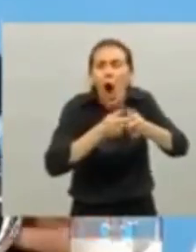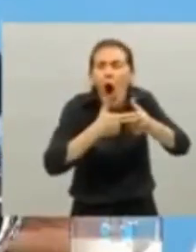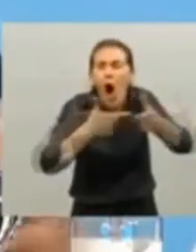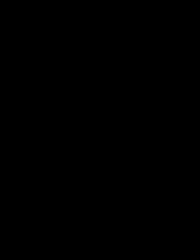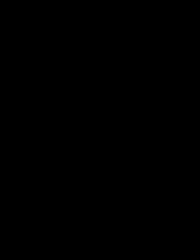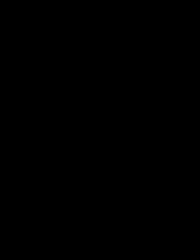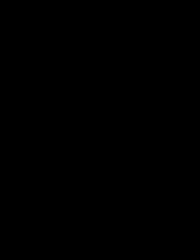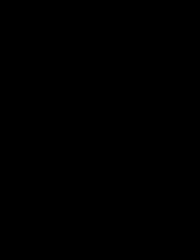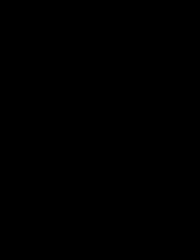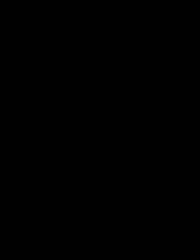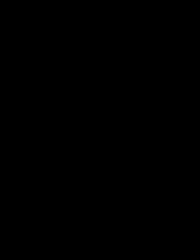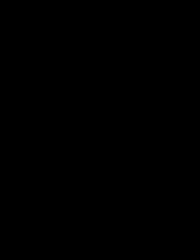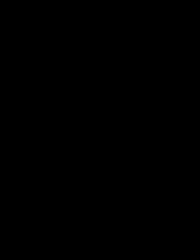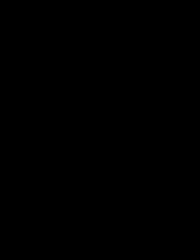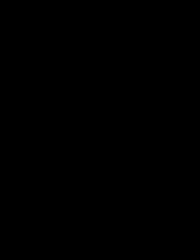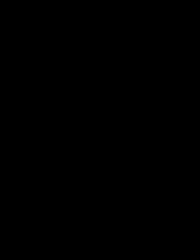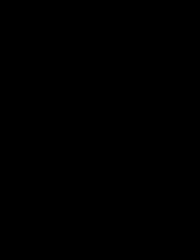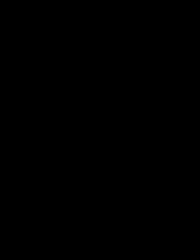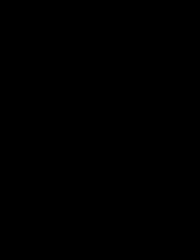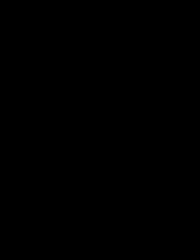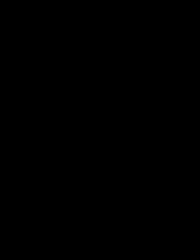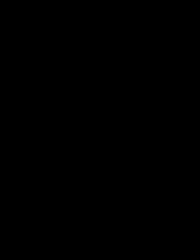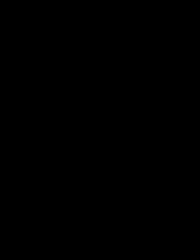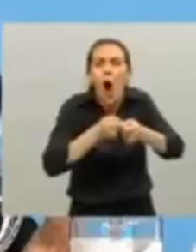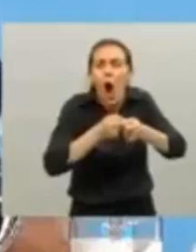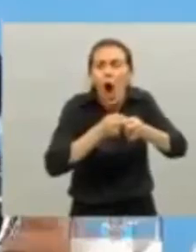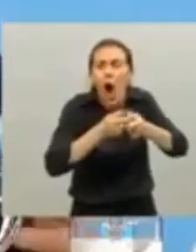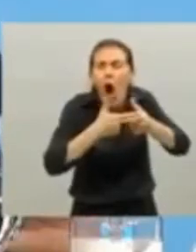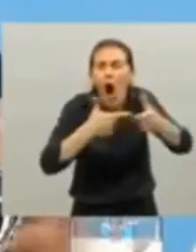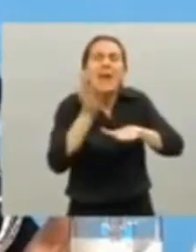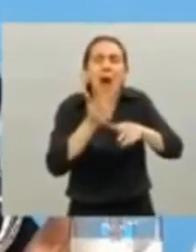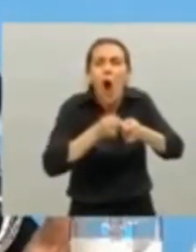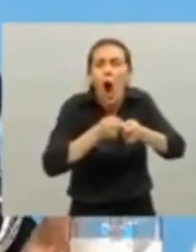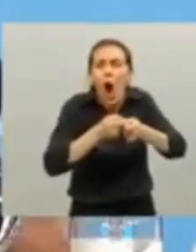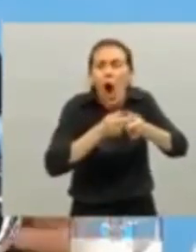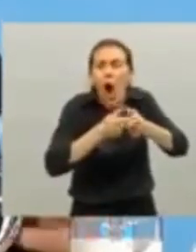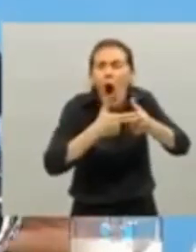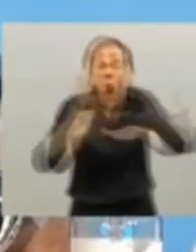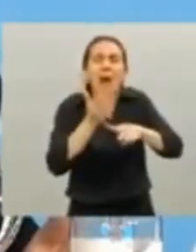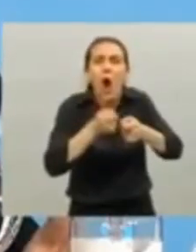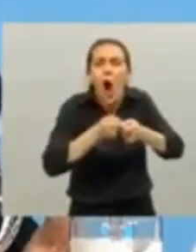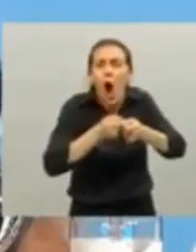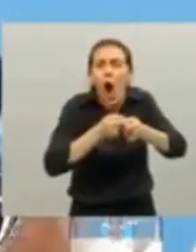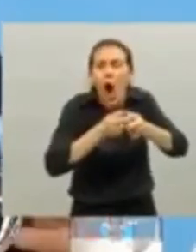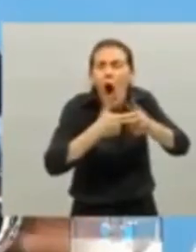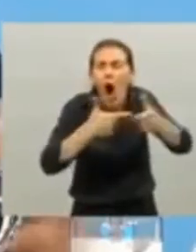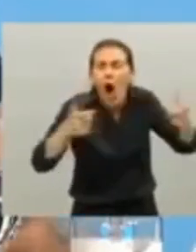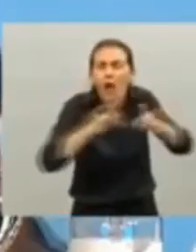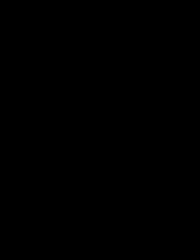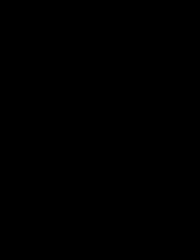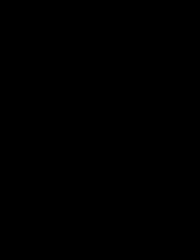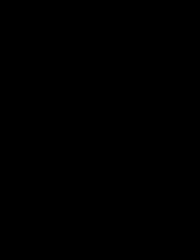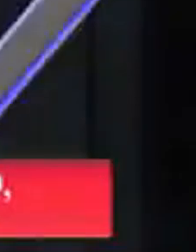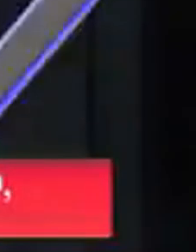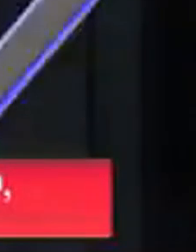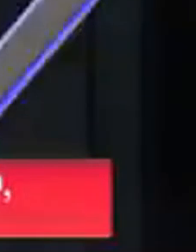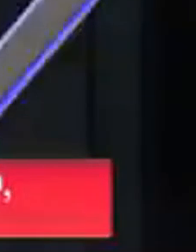me importa? Menem se vuelve a casar con Zulema Yema. ¿Qué me importa? ¿Qué me importa? ¿Qué me importa?